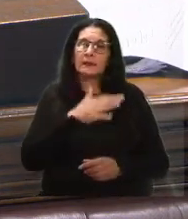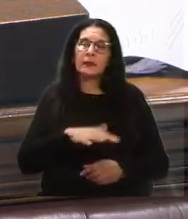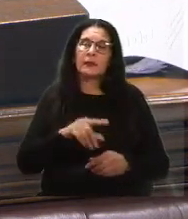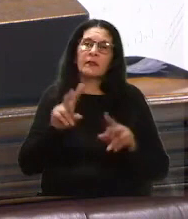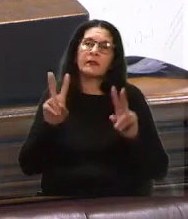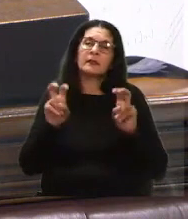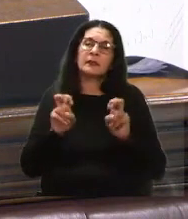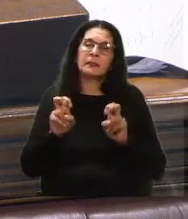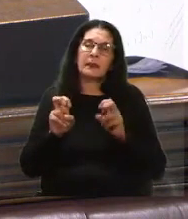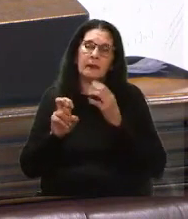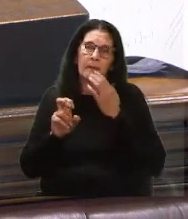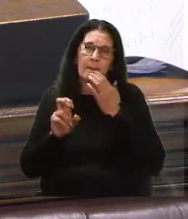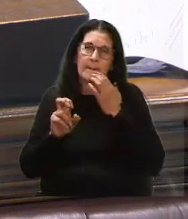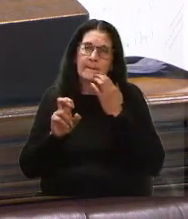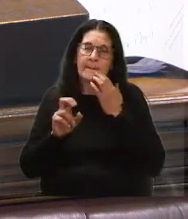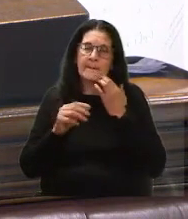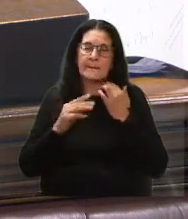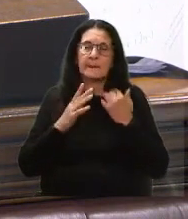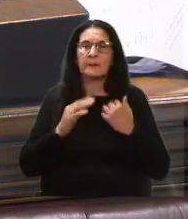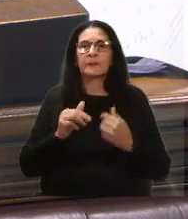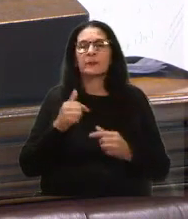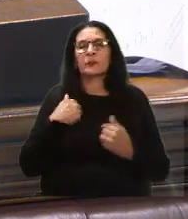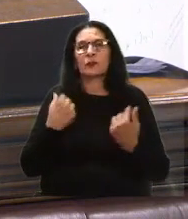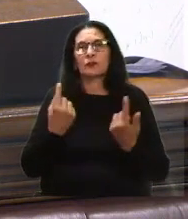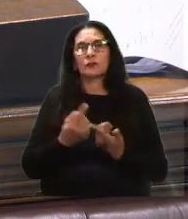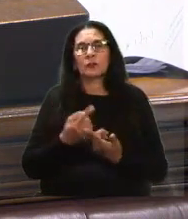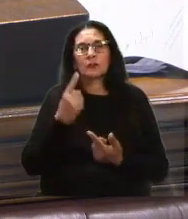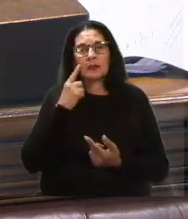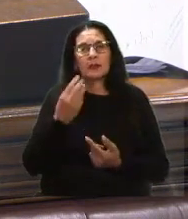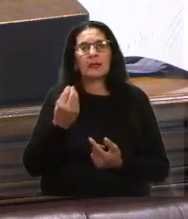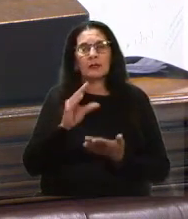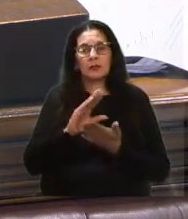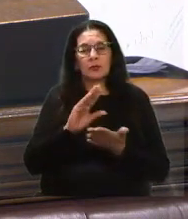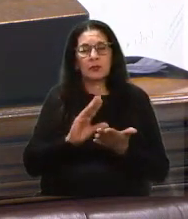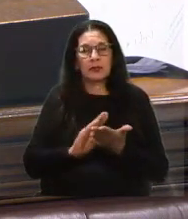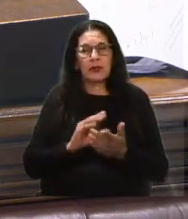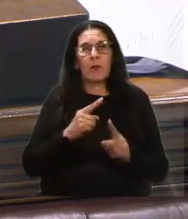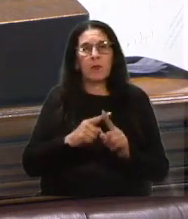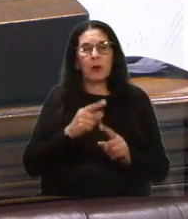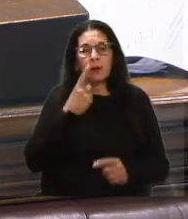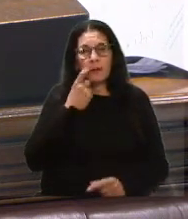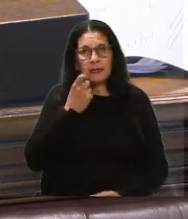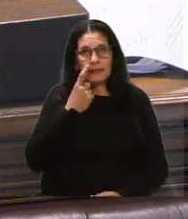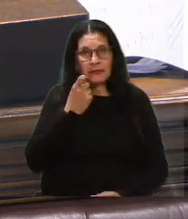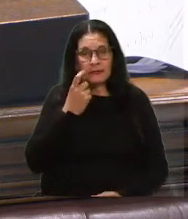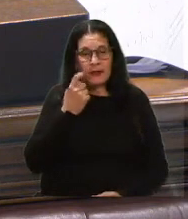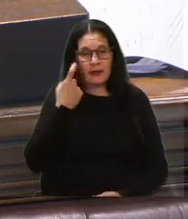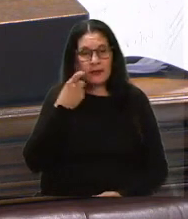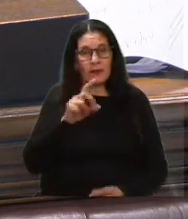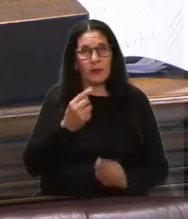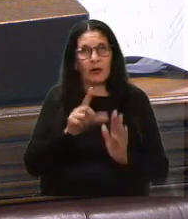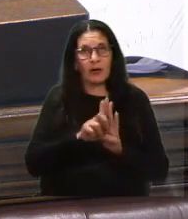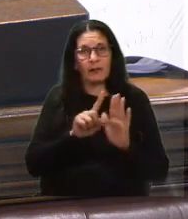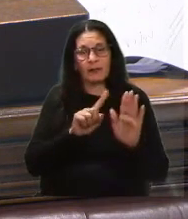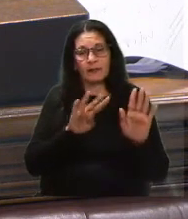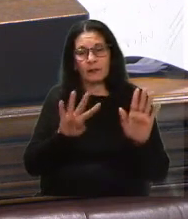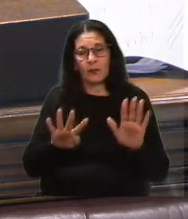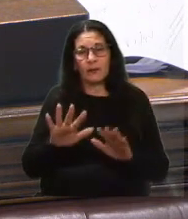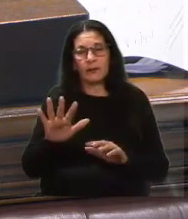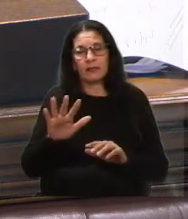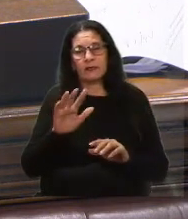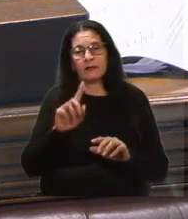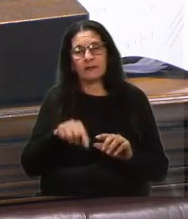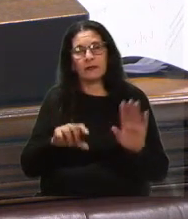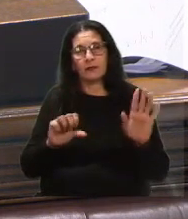del tema eh que tenemos en cuestión nos encontramos con que el subsidio por por paternidad creado por la ley